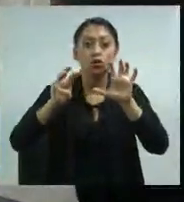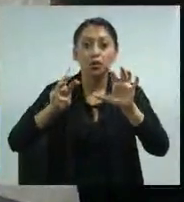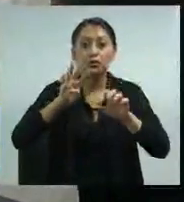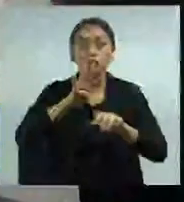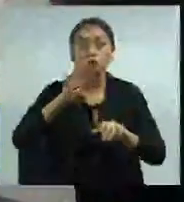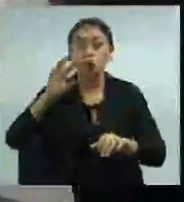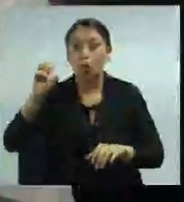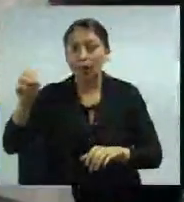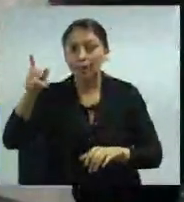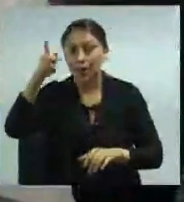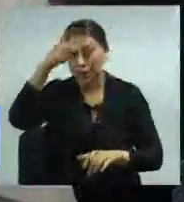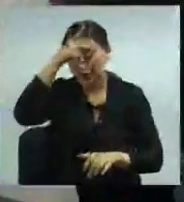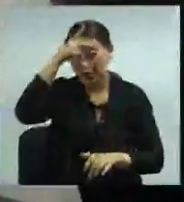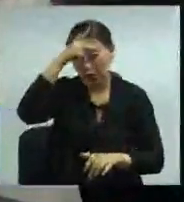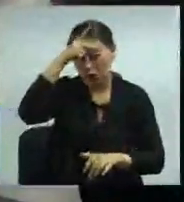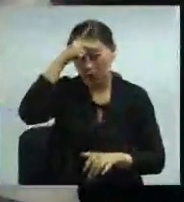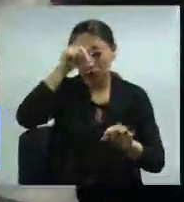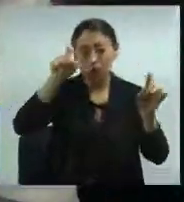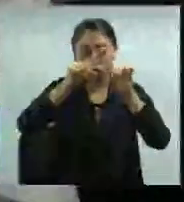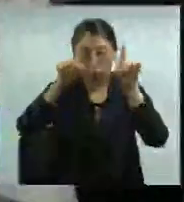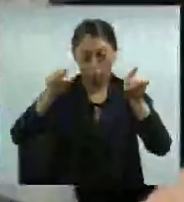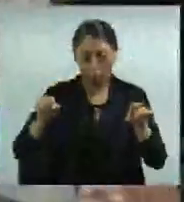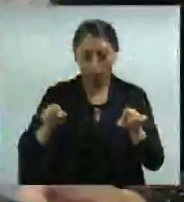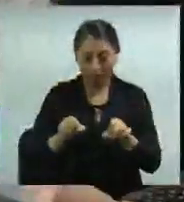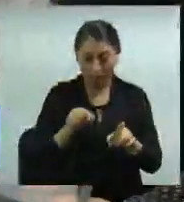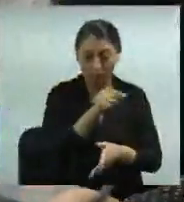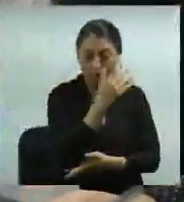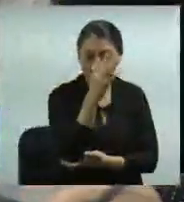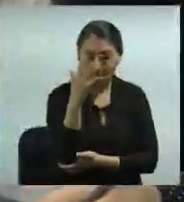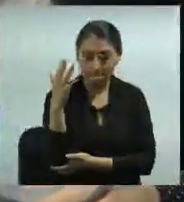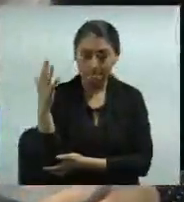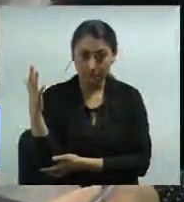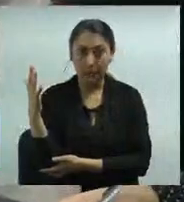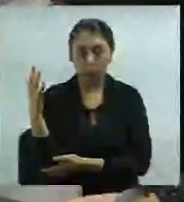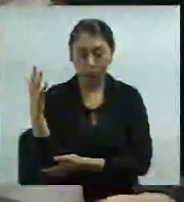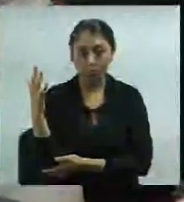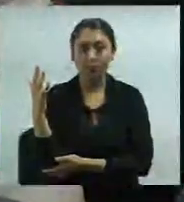840 kilómetros cuadrados de bosques